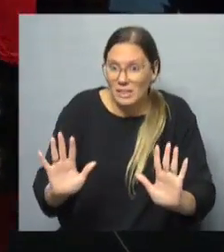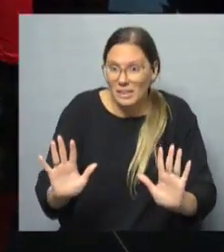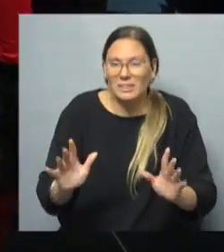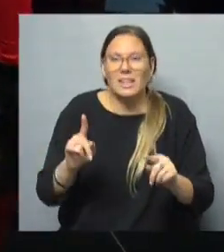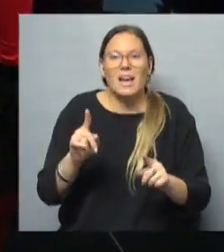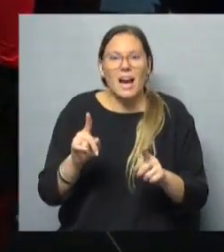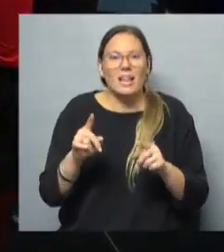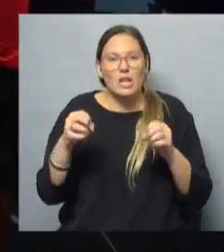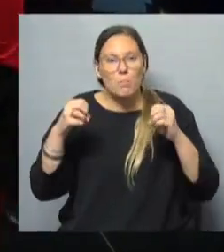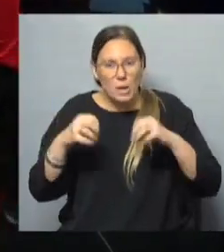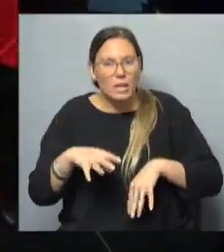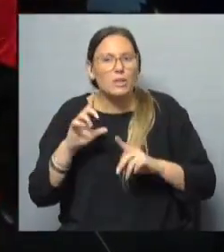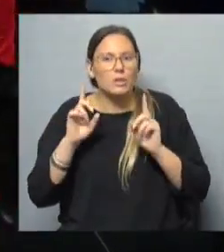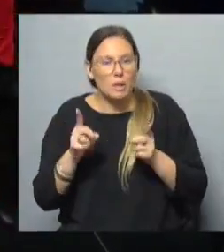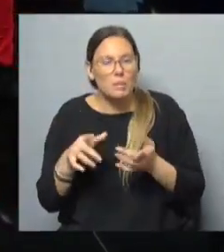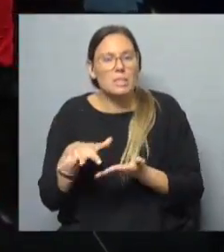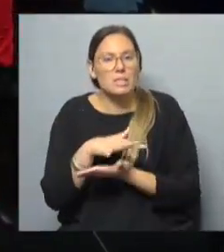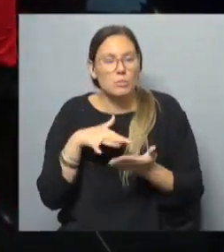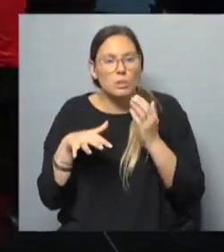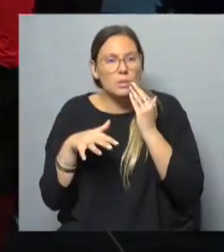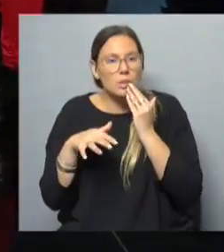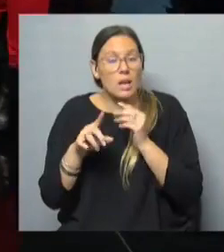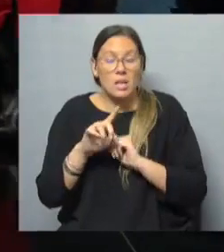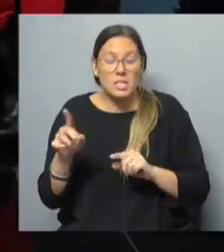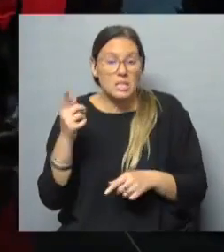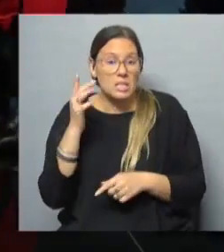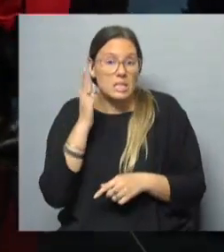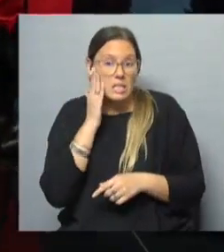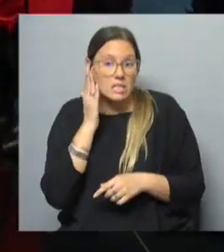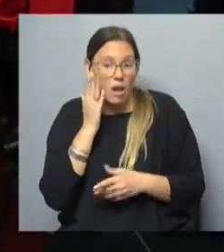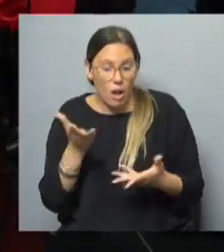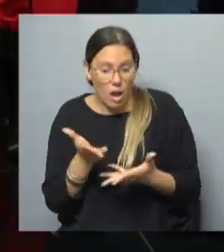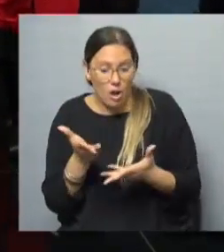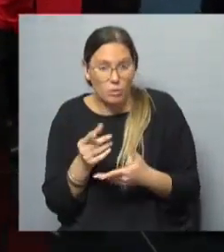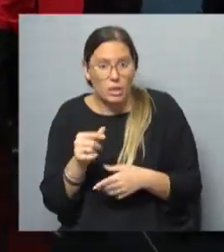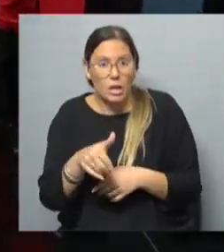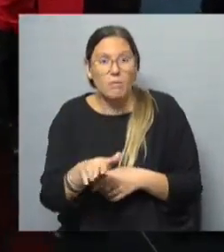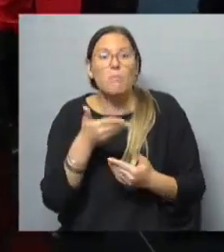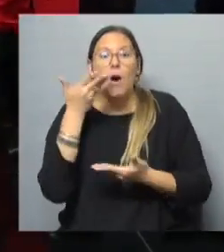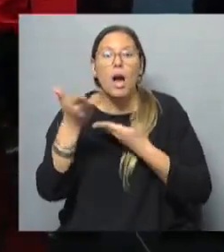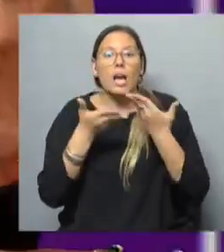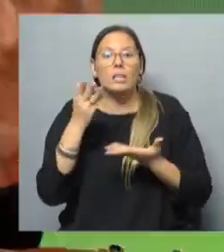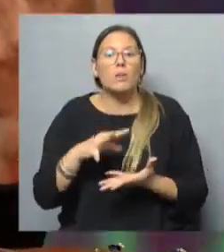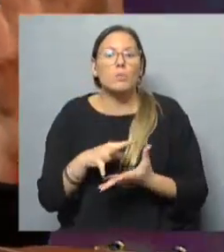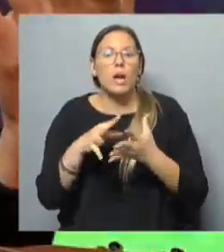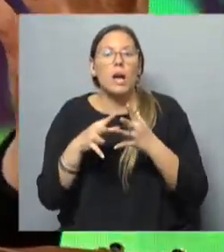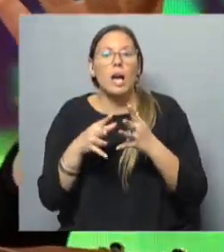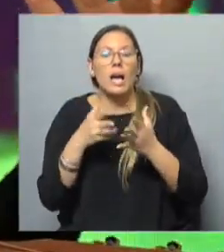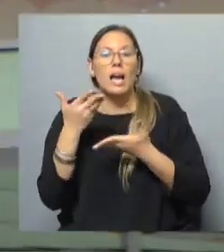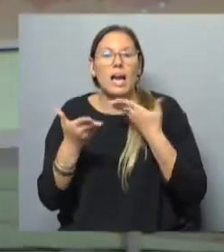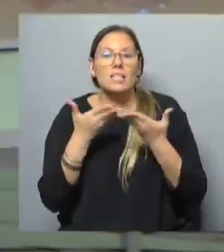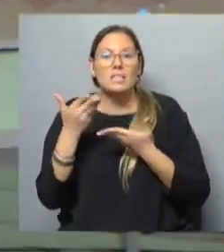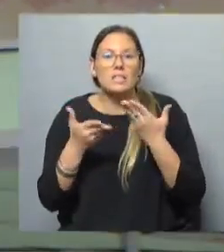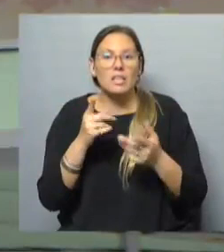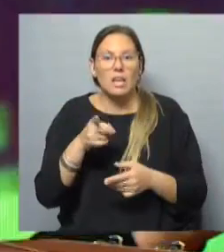Hay algo esotérico también que sucedió, que es que sin saberlo ahora en un ratito vamos a cantar una versión. Ay, de